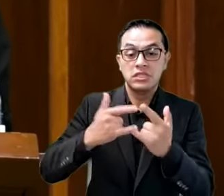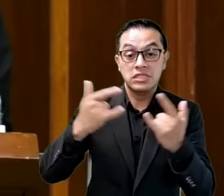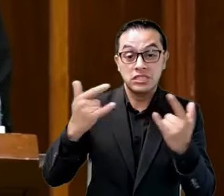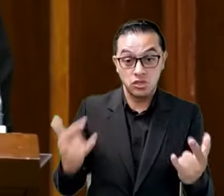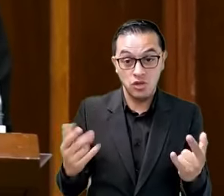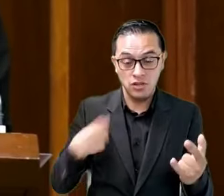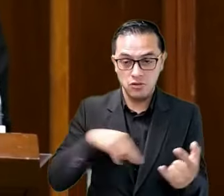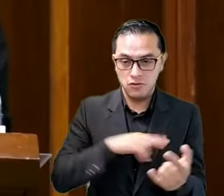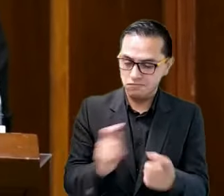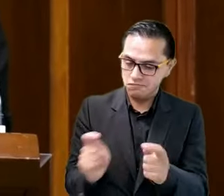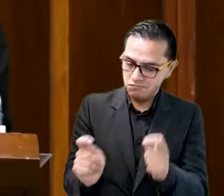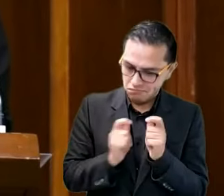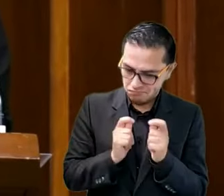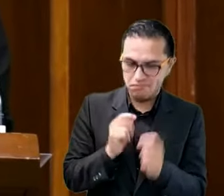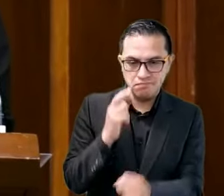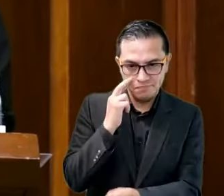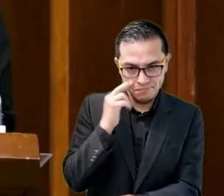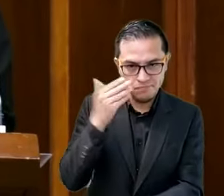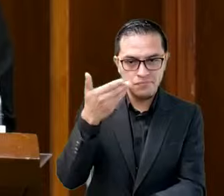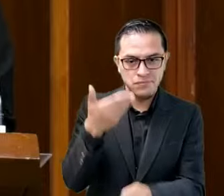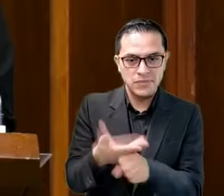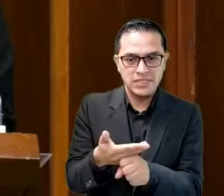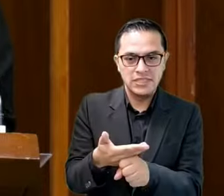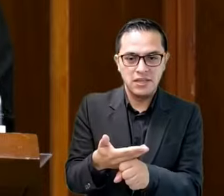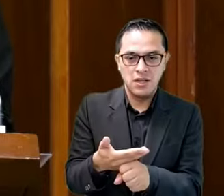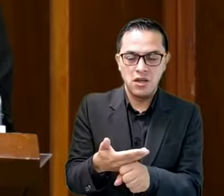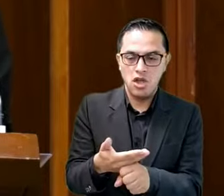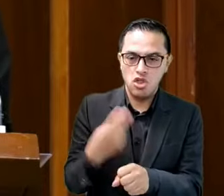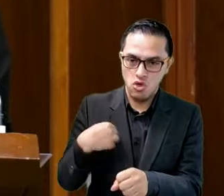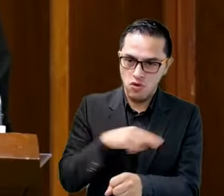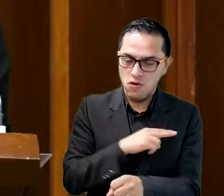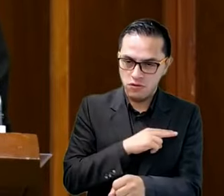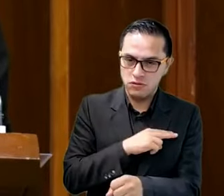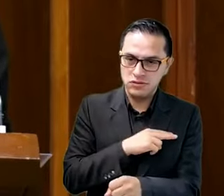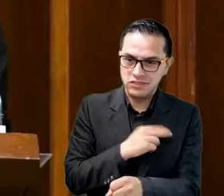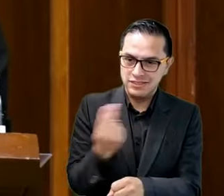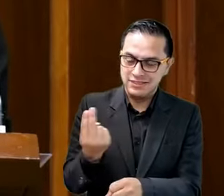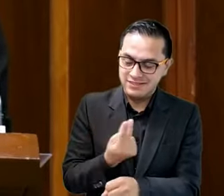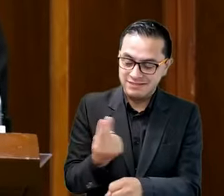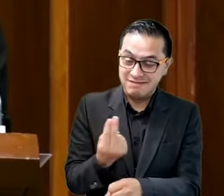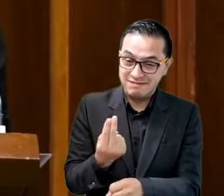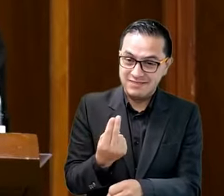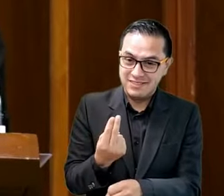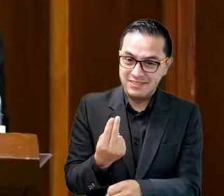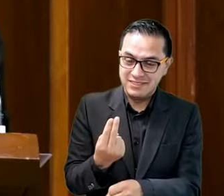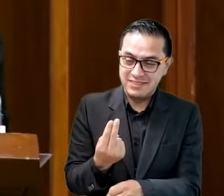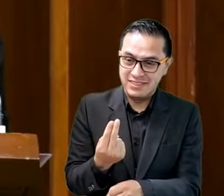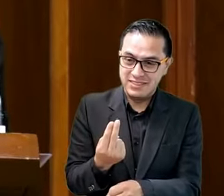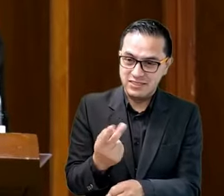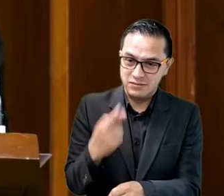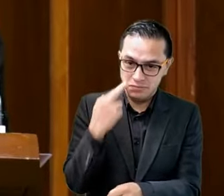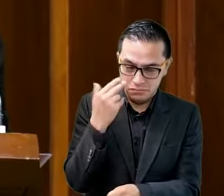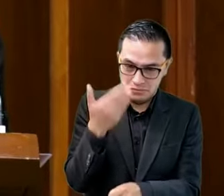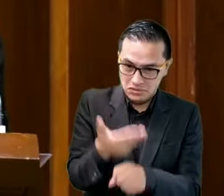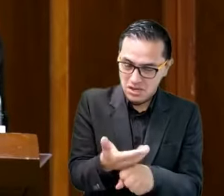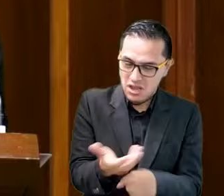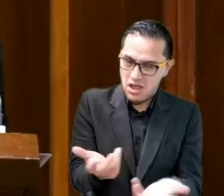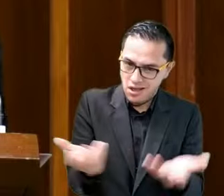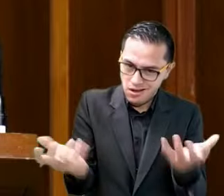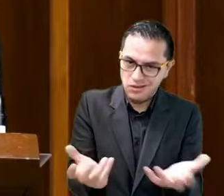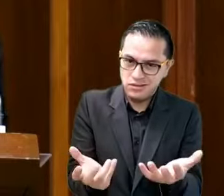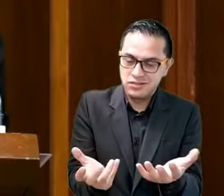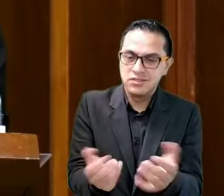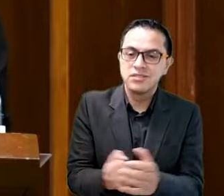pese que pesa sobre nuestros hombros y que no exige trabajar con firmeza nos exige